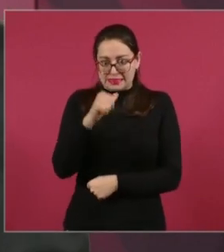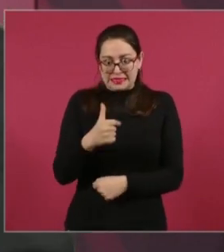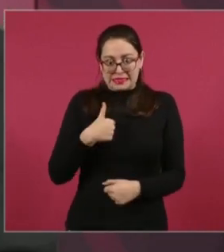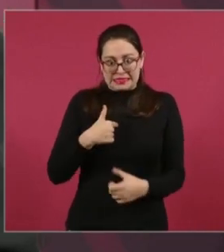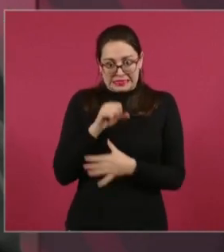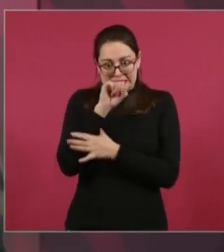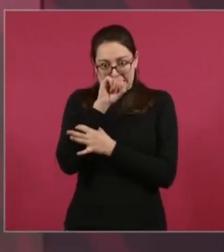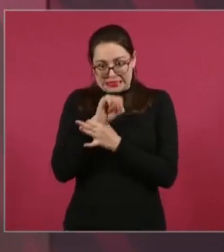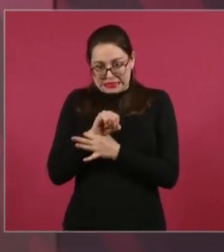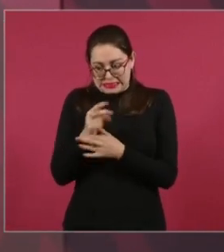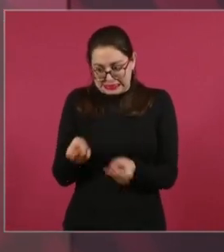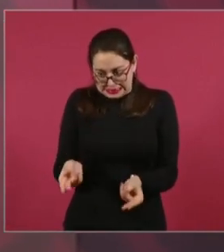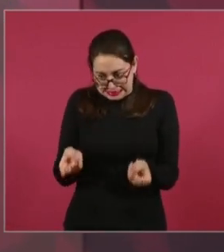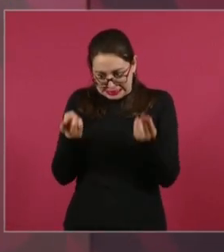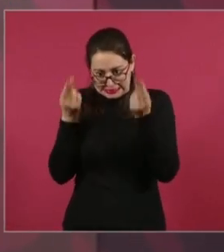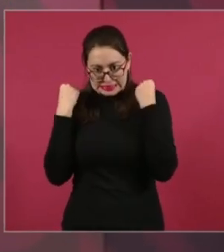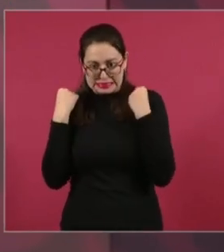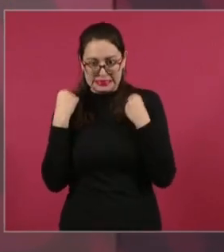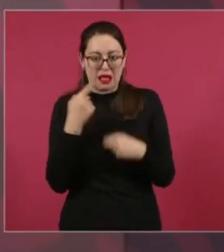ya me hubiesen hecho